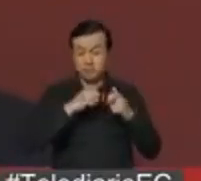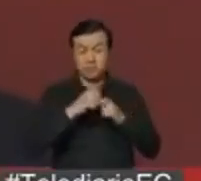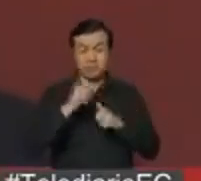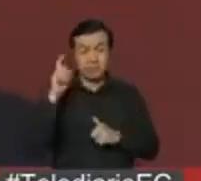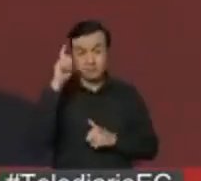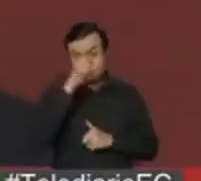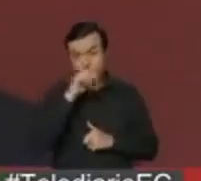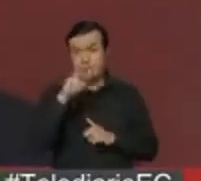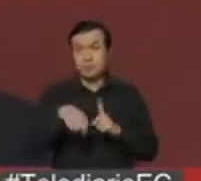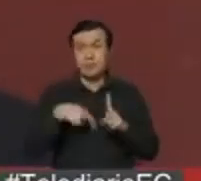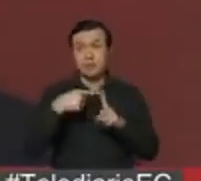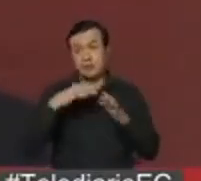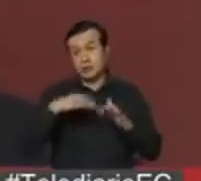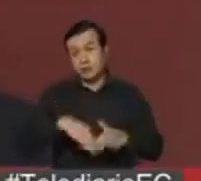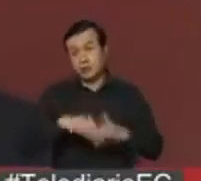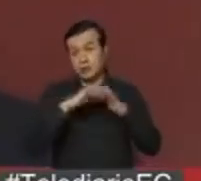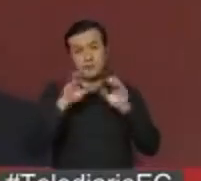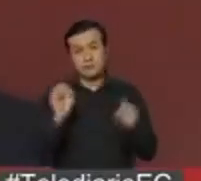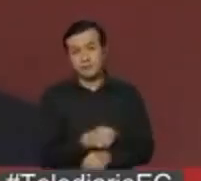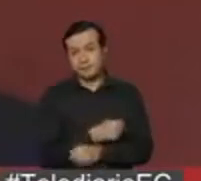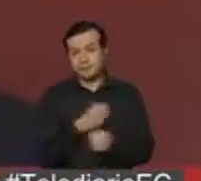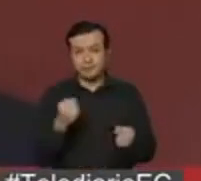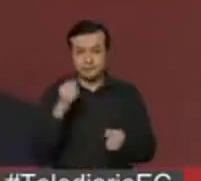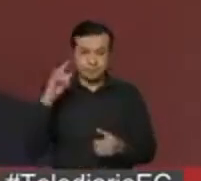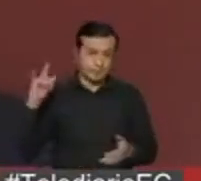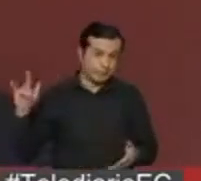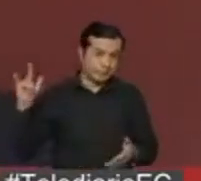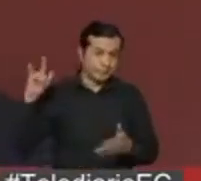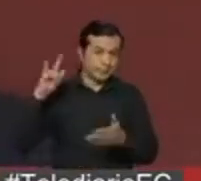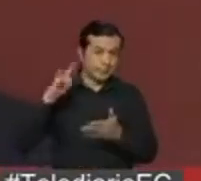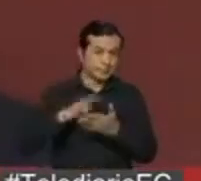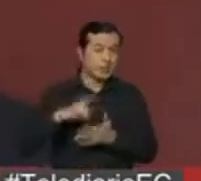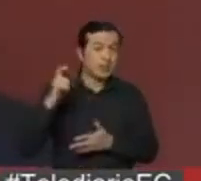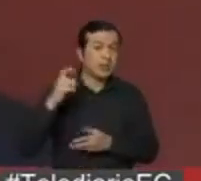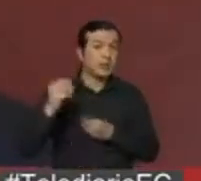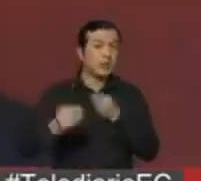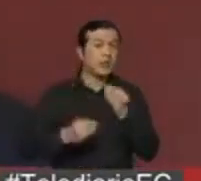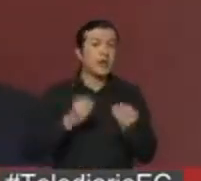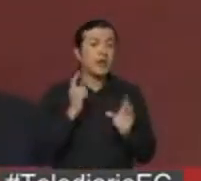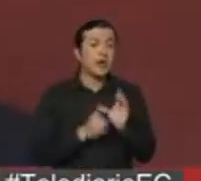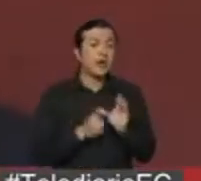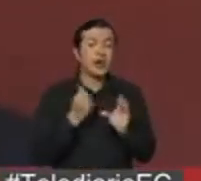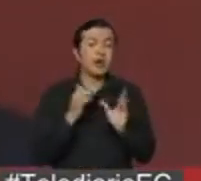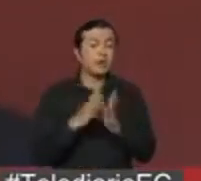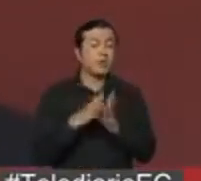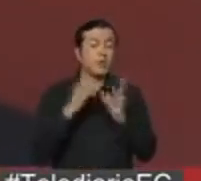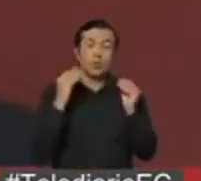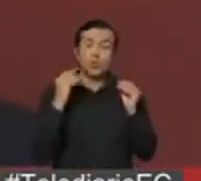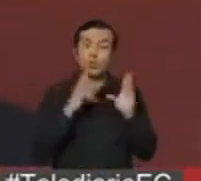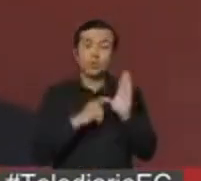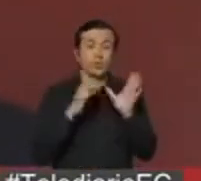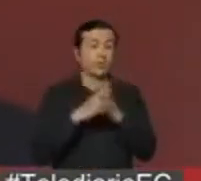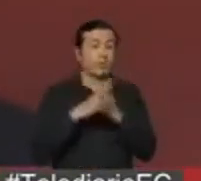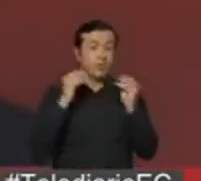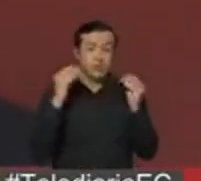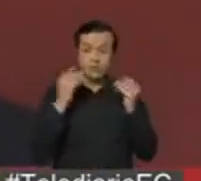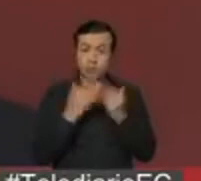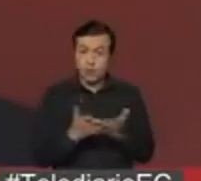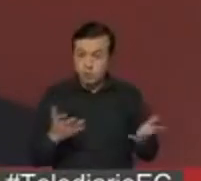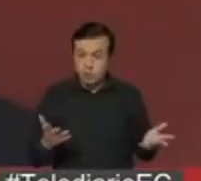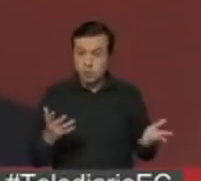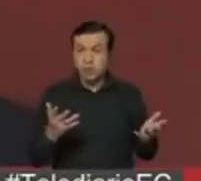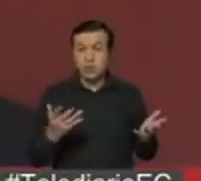y reactivarla en sí. La aviación necesita de capitales enormes, y los